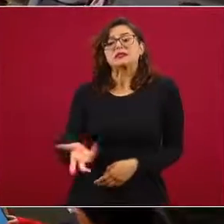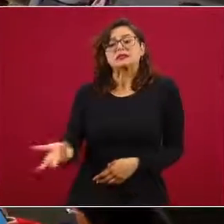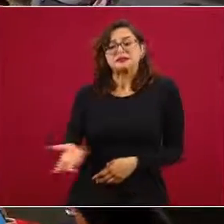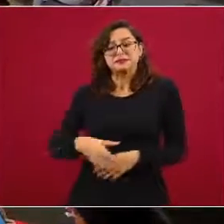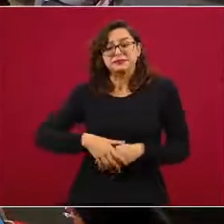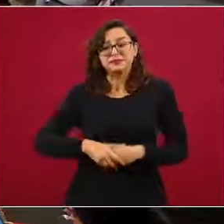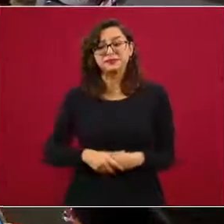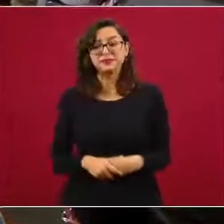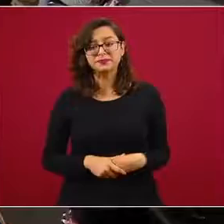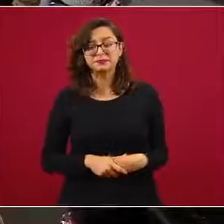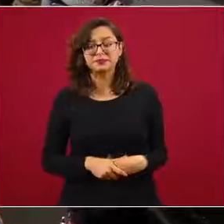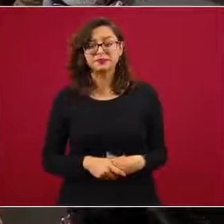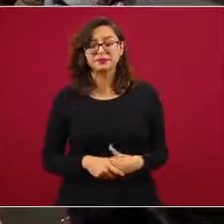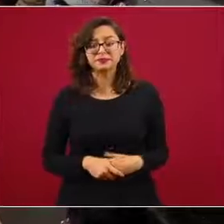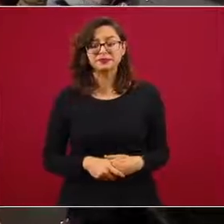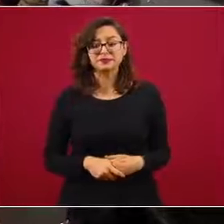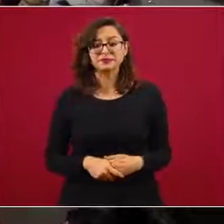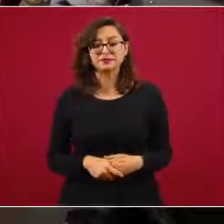¿Metemos la cabeza